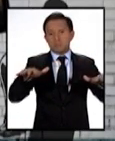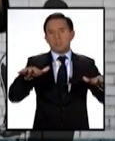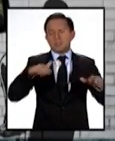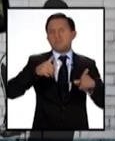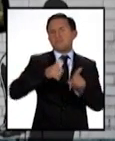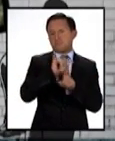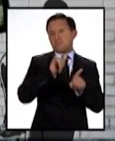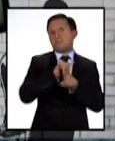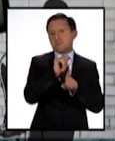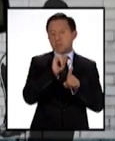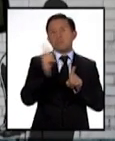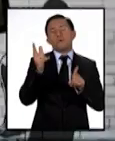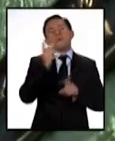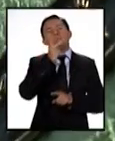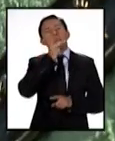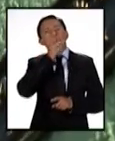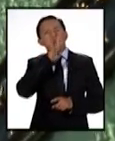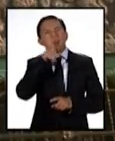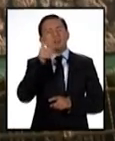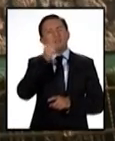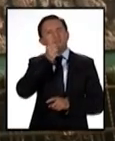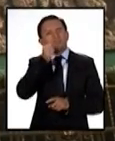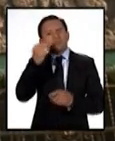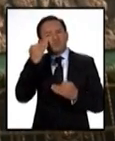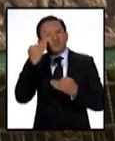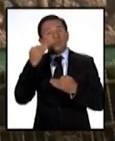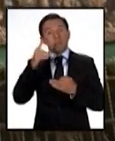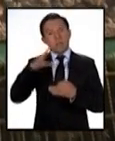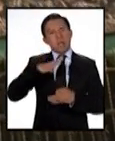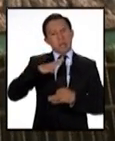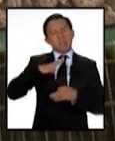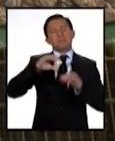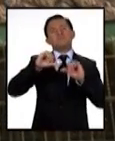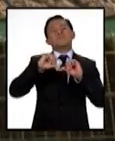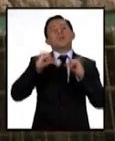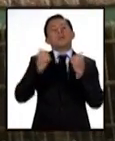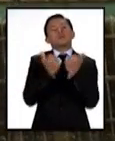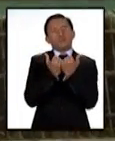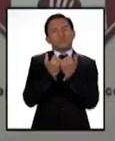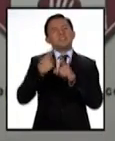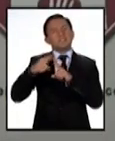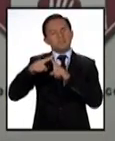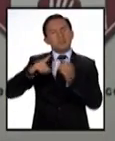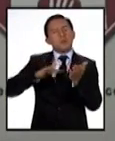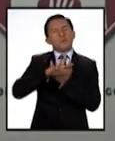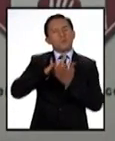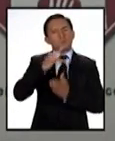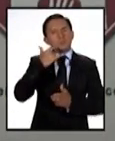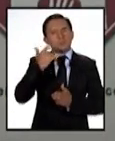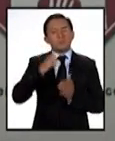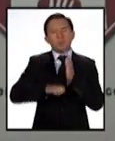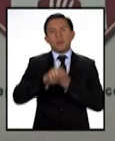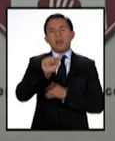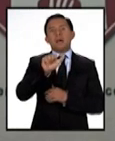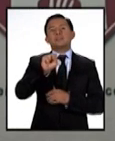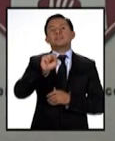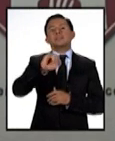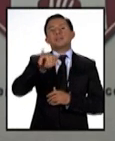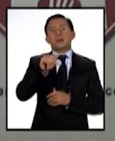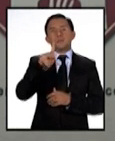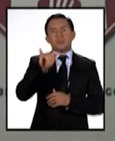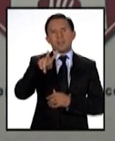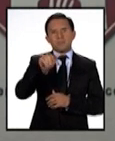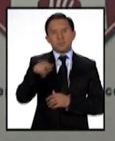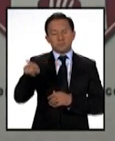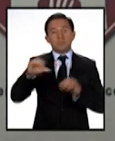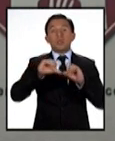víctimas, de sus padres. Frente a ello destaca el trabajo de organizaciones como ASJAPAVA, Asociación Jalisciense de Padres de